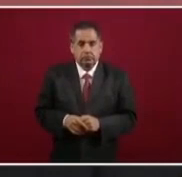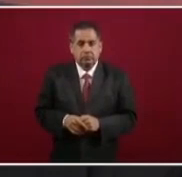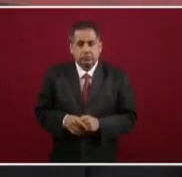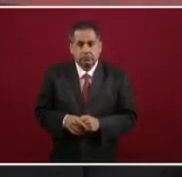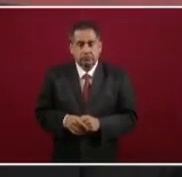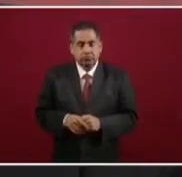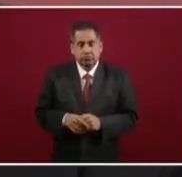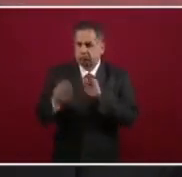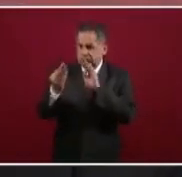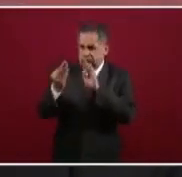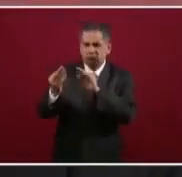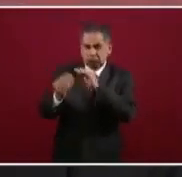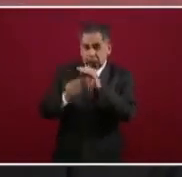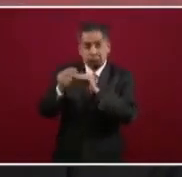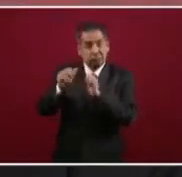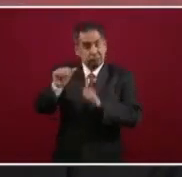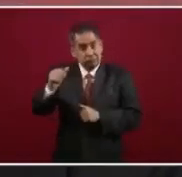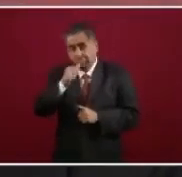se enfrentaban